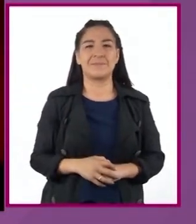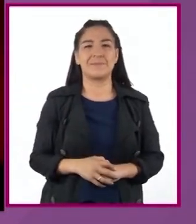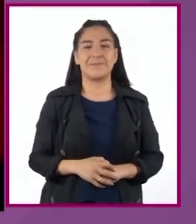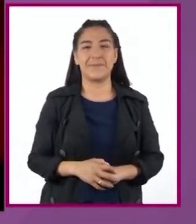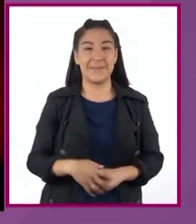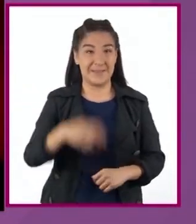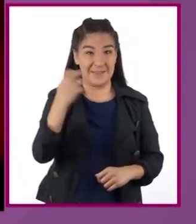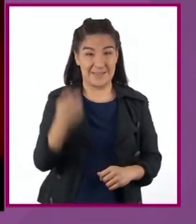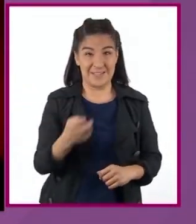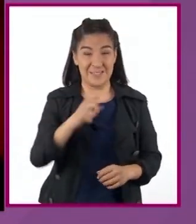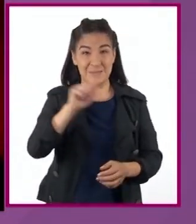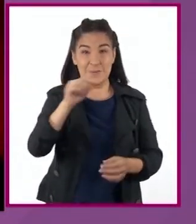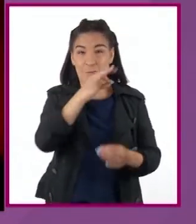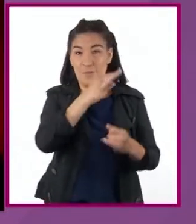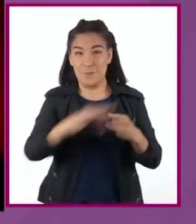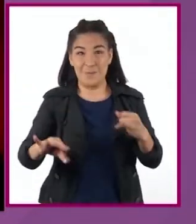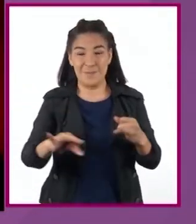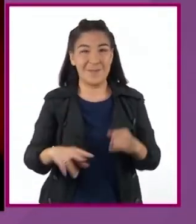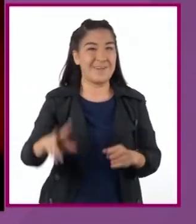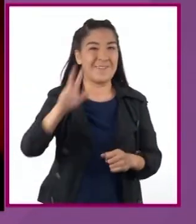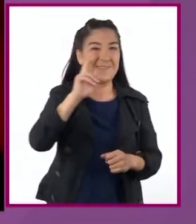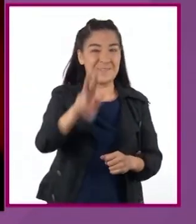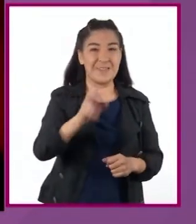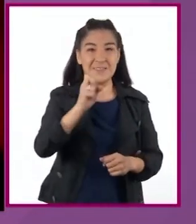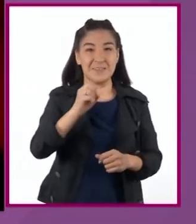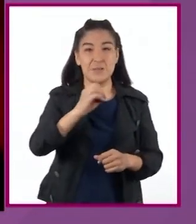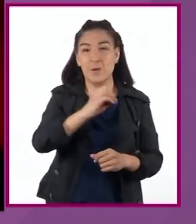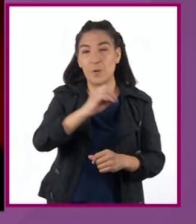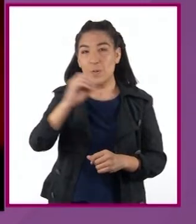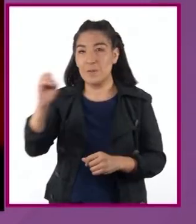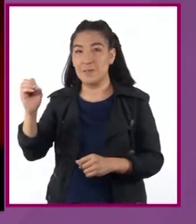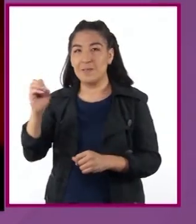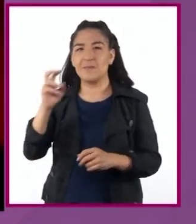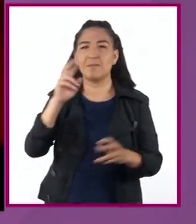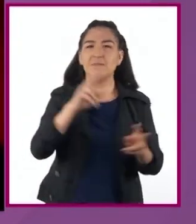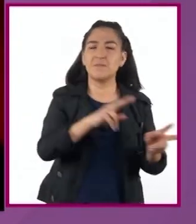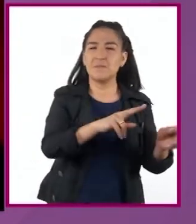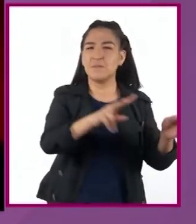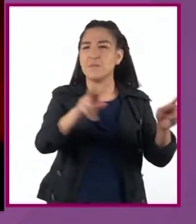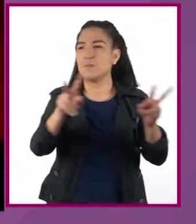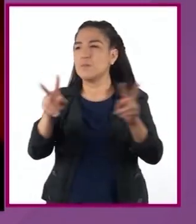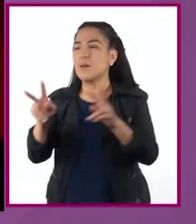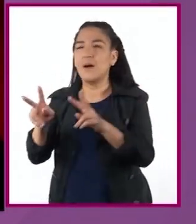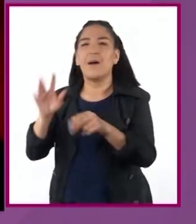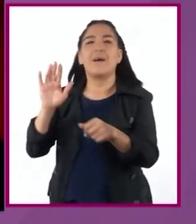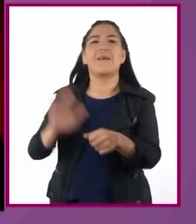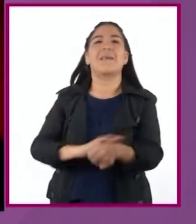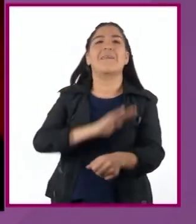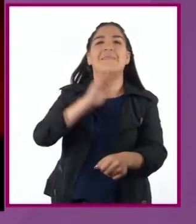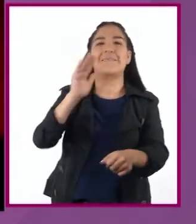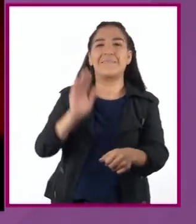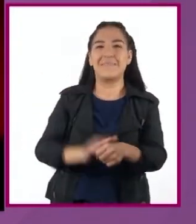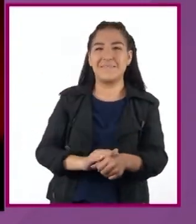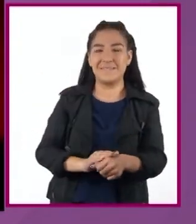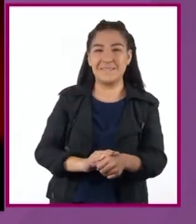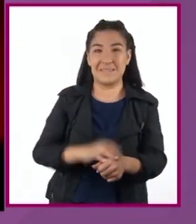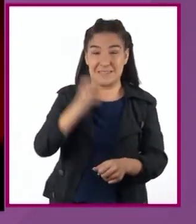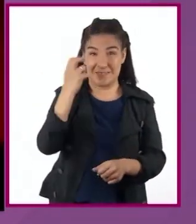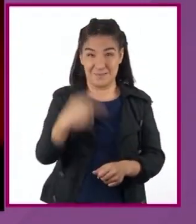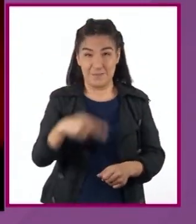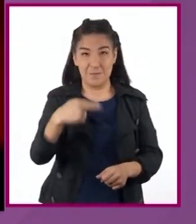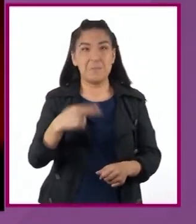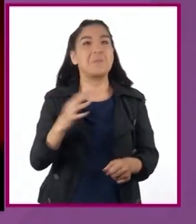Estos últimos, los que miraron hacia el oriente, fueron los que acertaron. Sus nombres